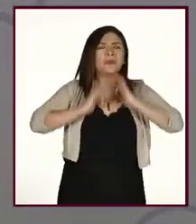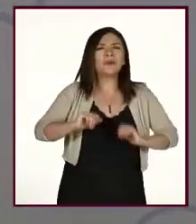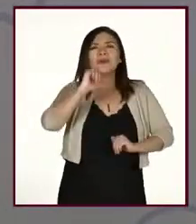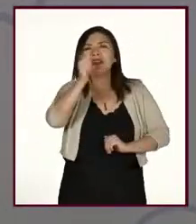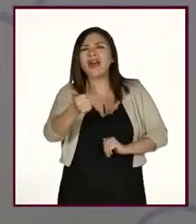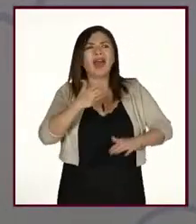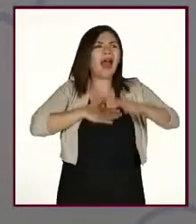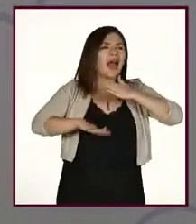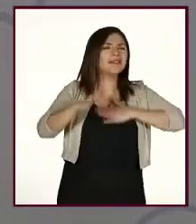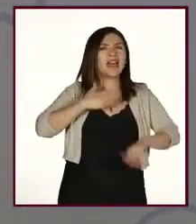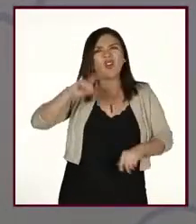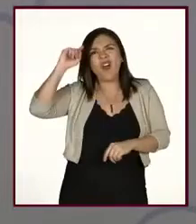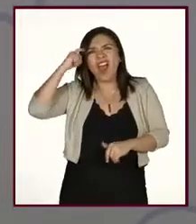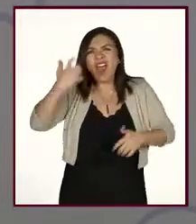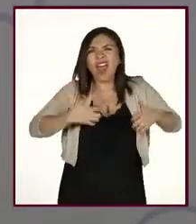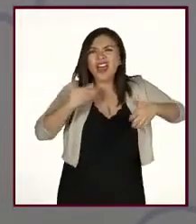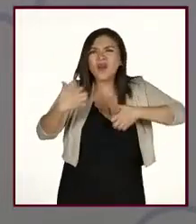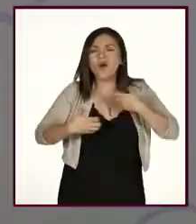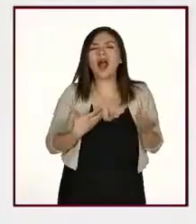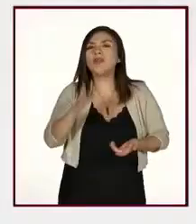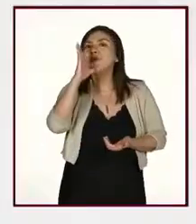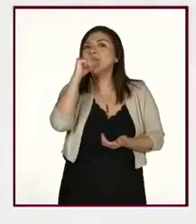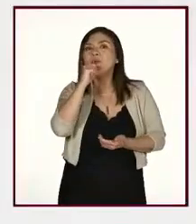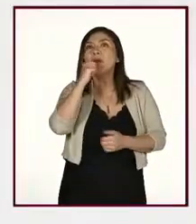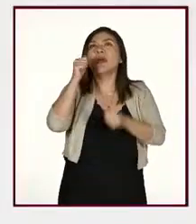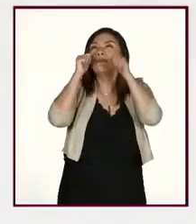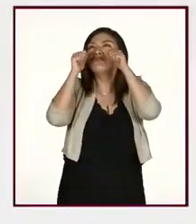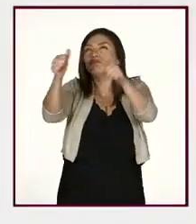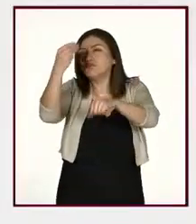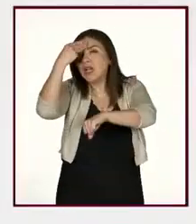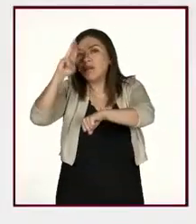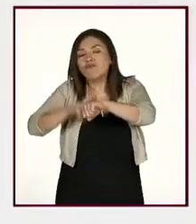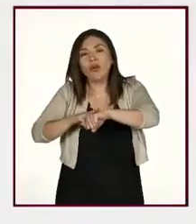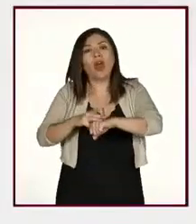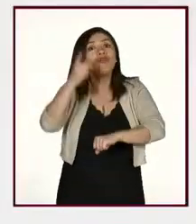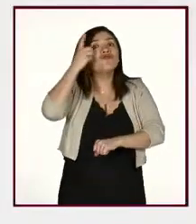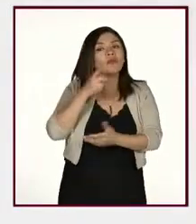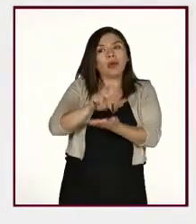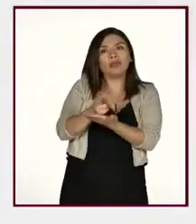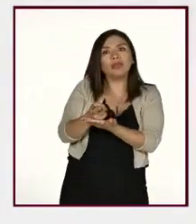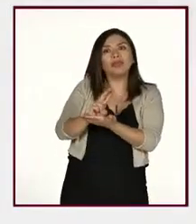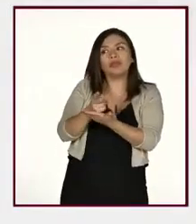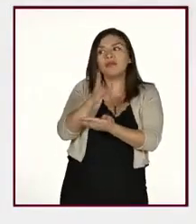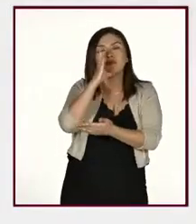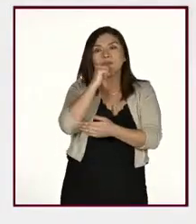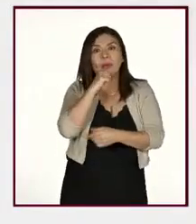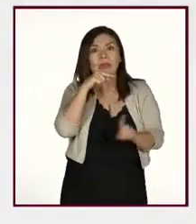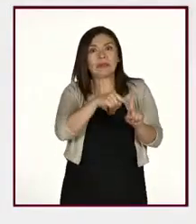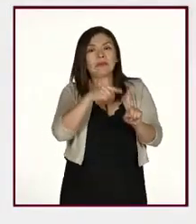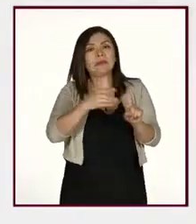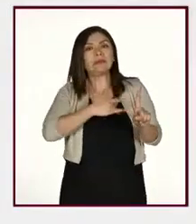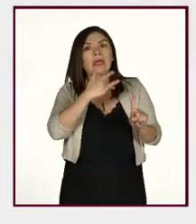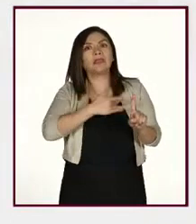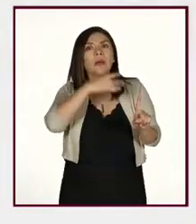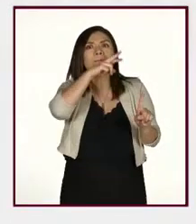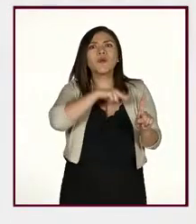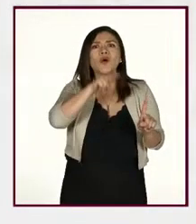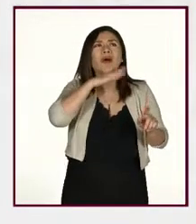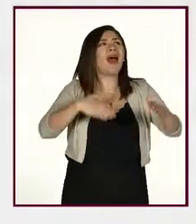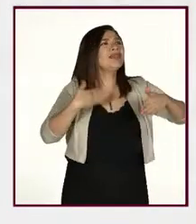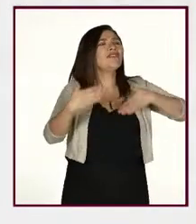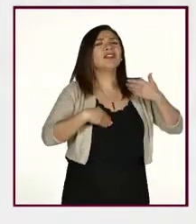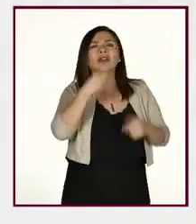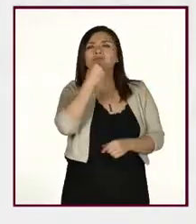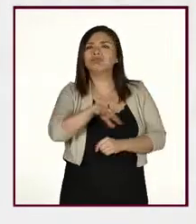con facilidad, tiene problemas para concentrarse y dificultades para dormir. Se preocupa tanto que ya no puede divertirse